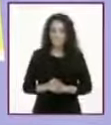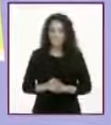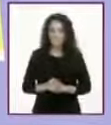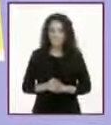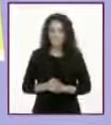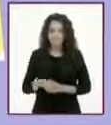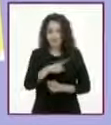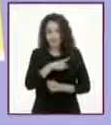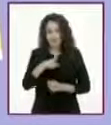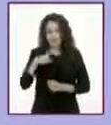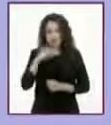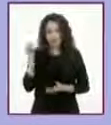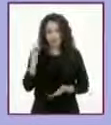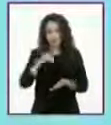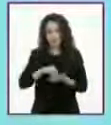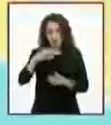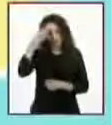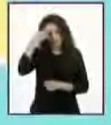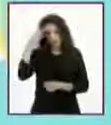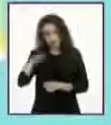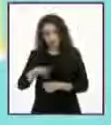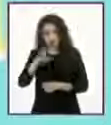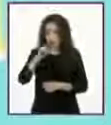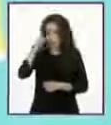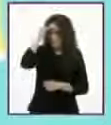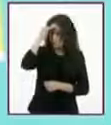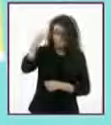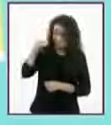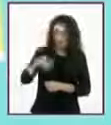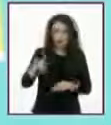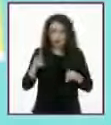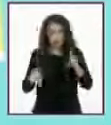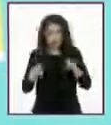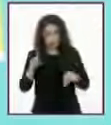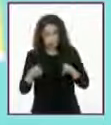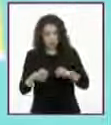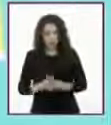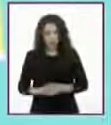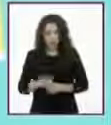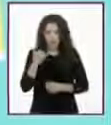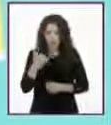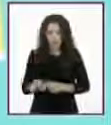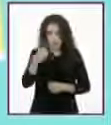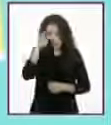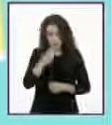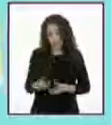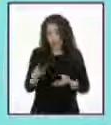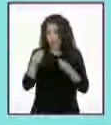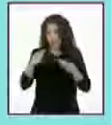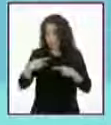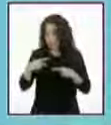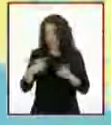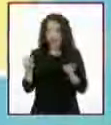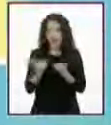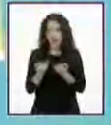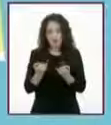señora o de señor, según sea el caso. Al igual que en plural, apreciables